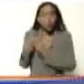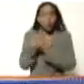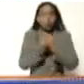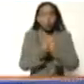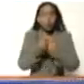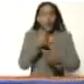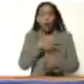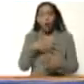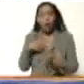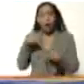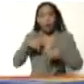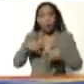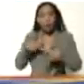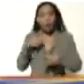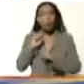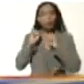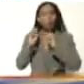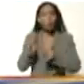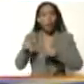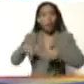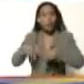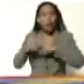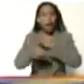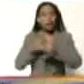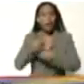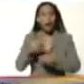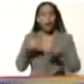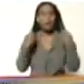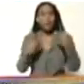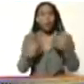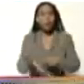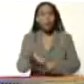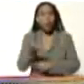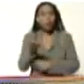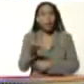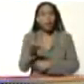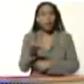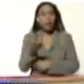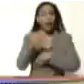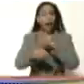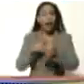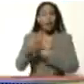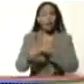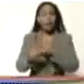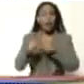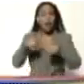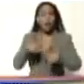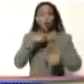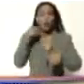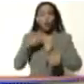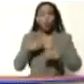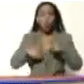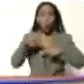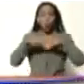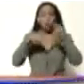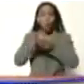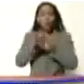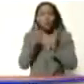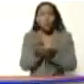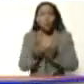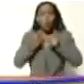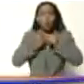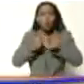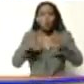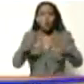justo y oportuno destacar el papel protagónico que ha jugado la gran Rusia en la construcción de un mundo pluripolar